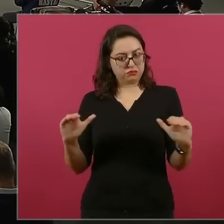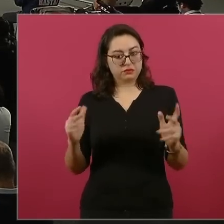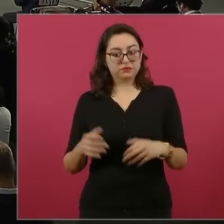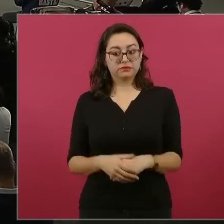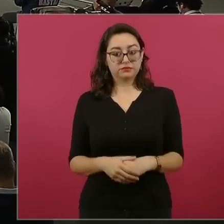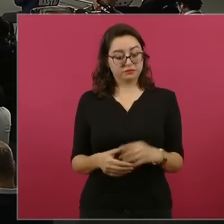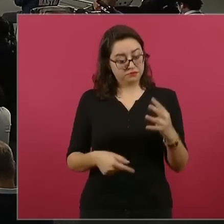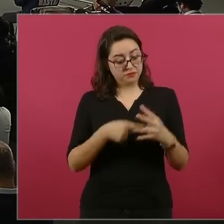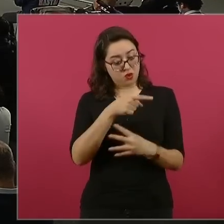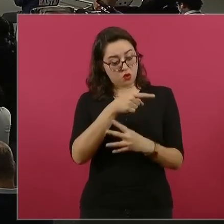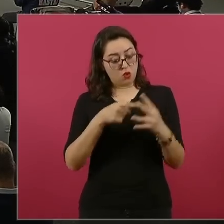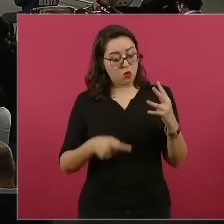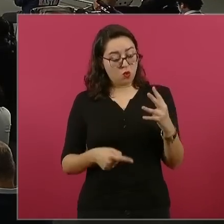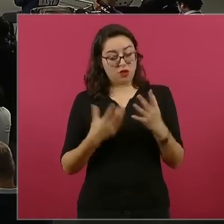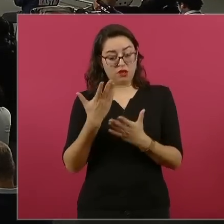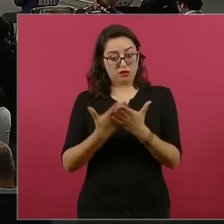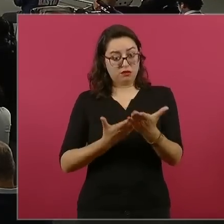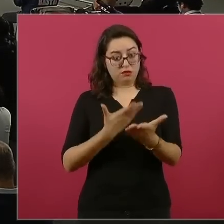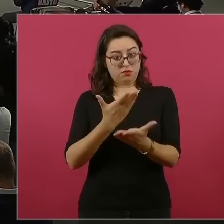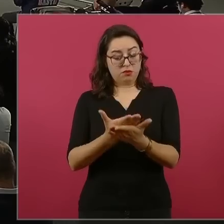Es lo que planteó